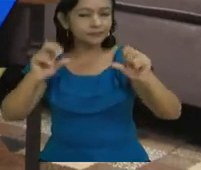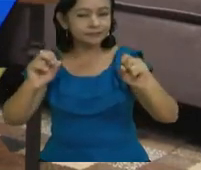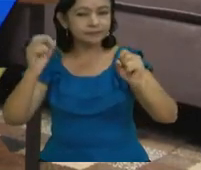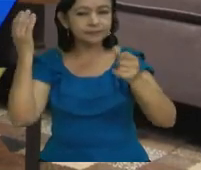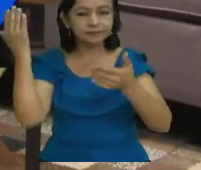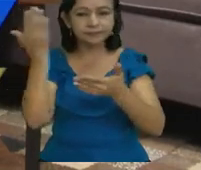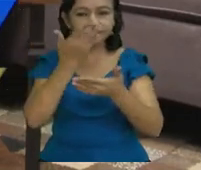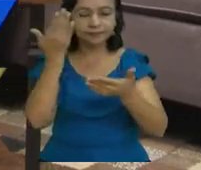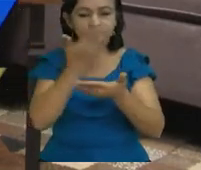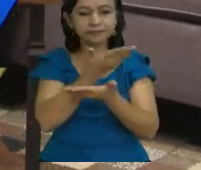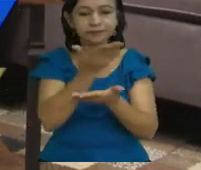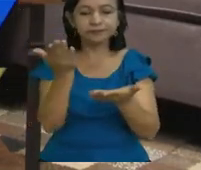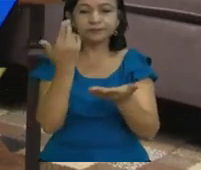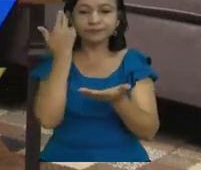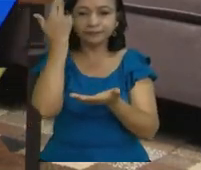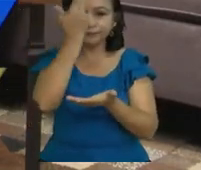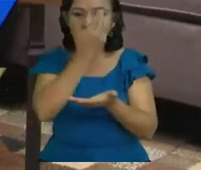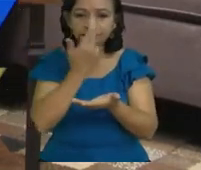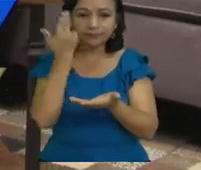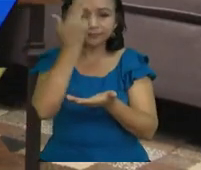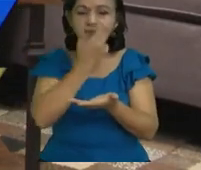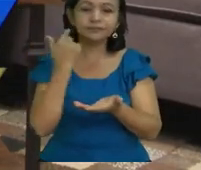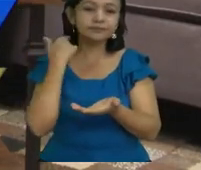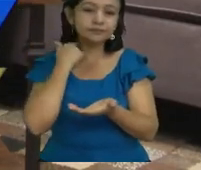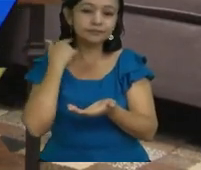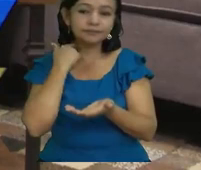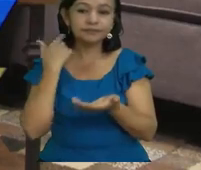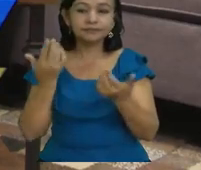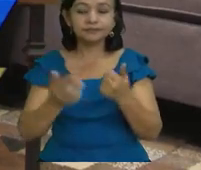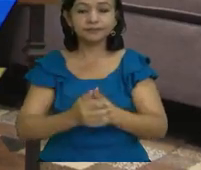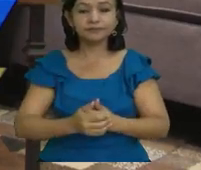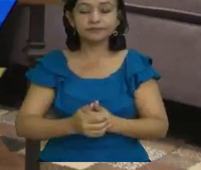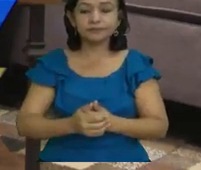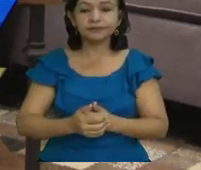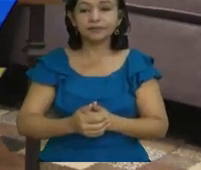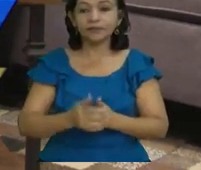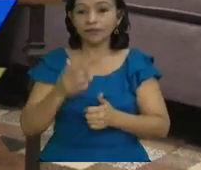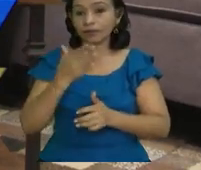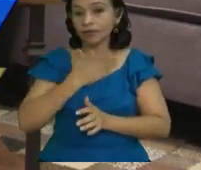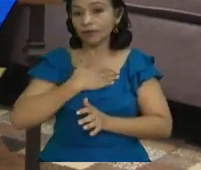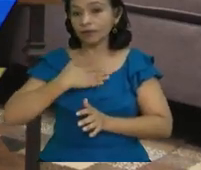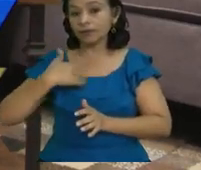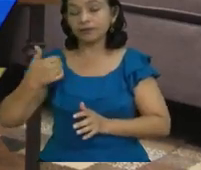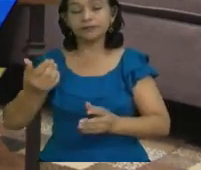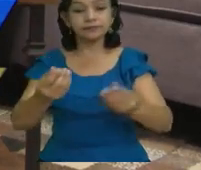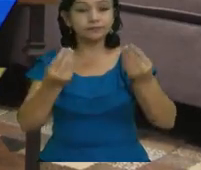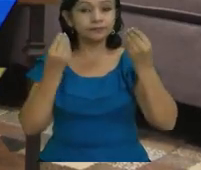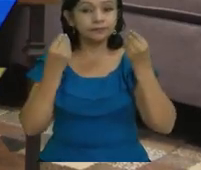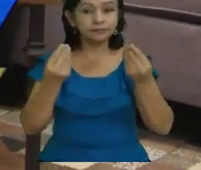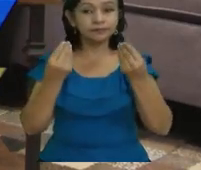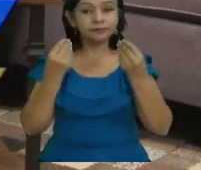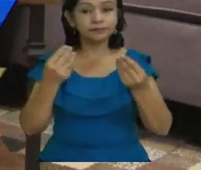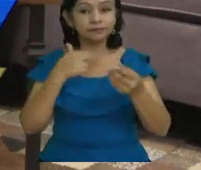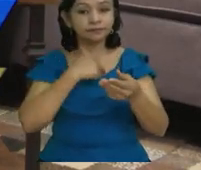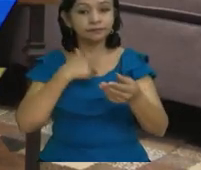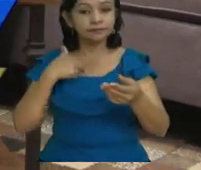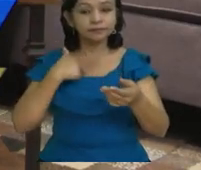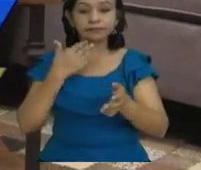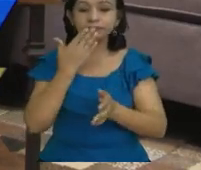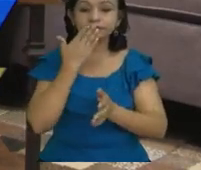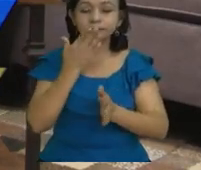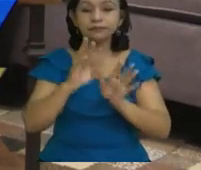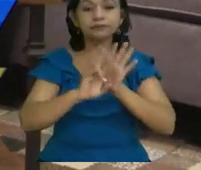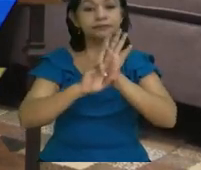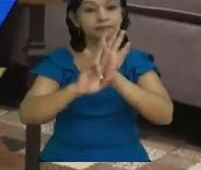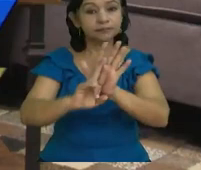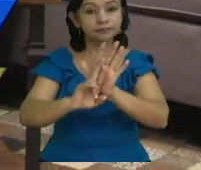estudiantes están consultando. Entonces, hemos mejorado mucho esos canales y nos han venido a dar muy buenos